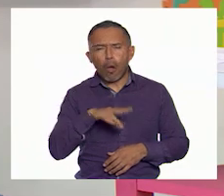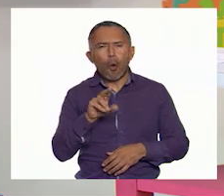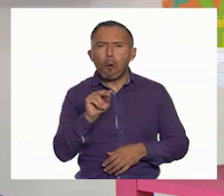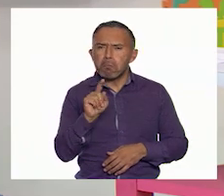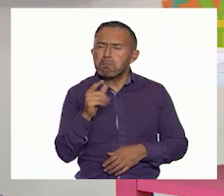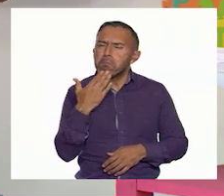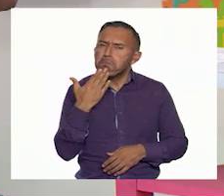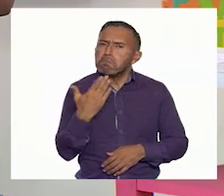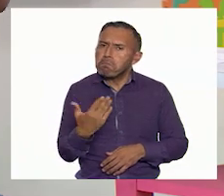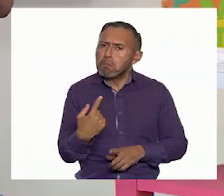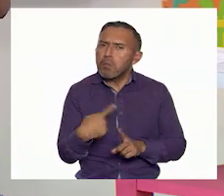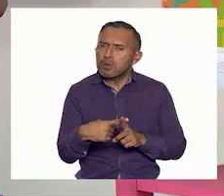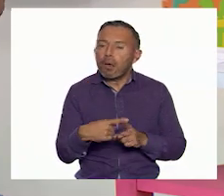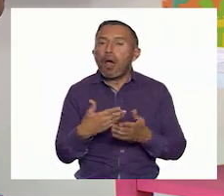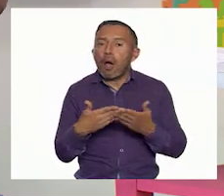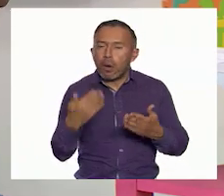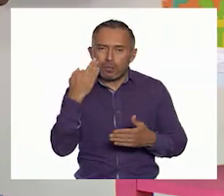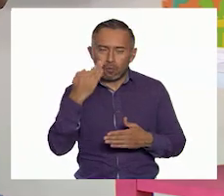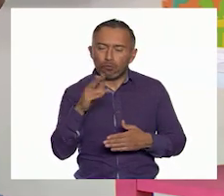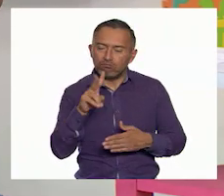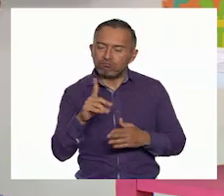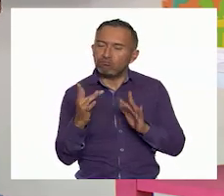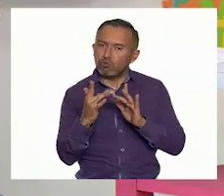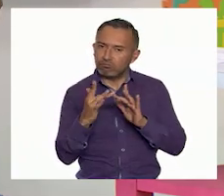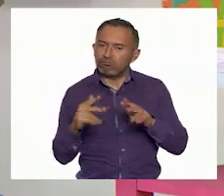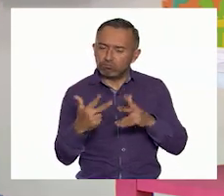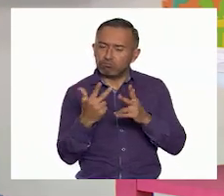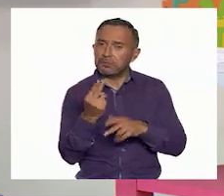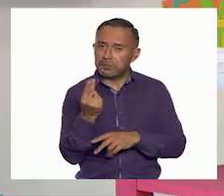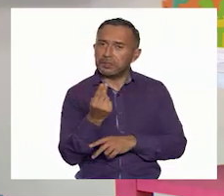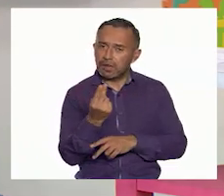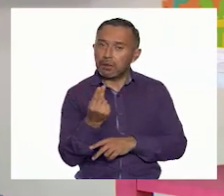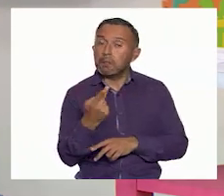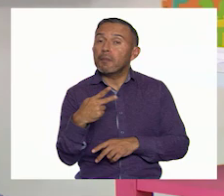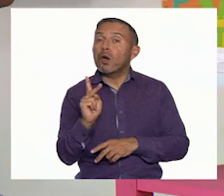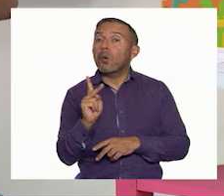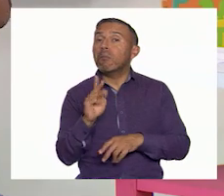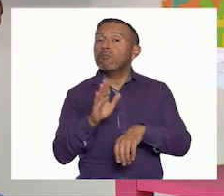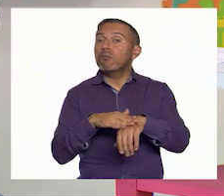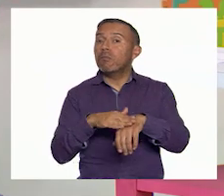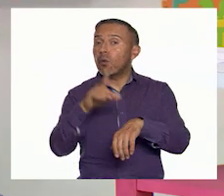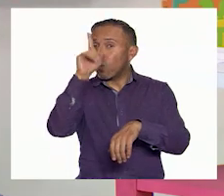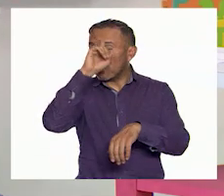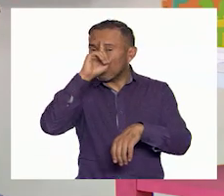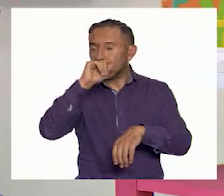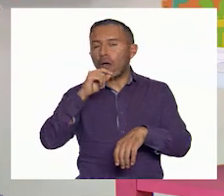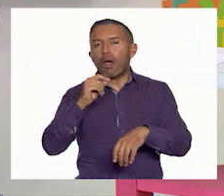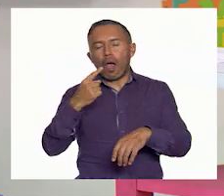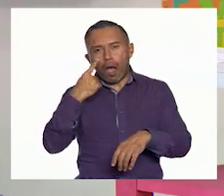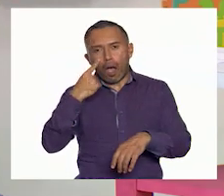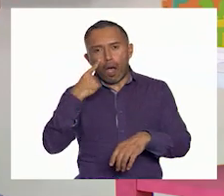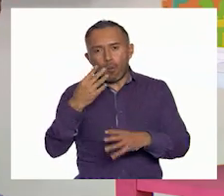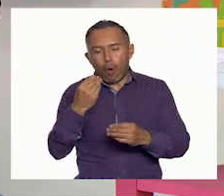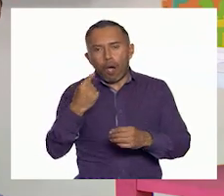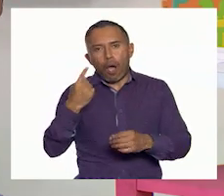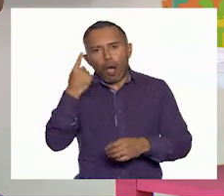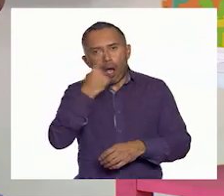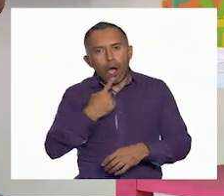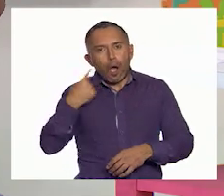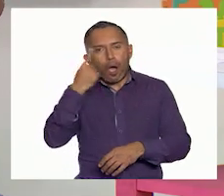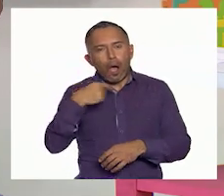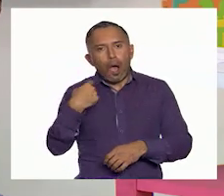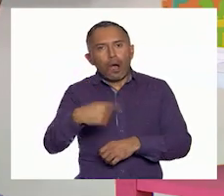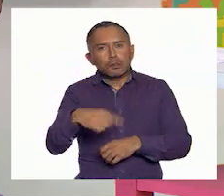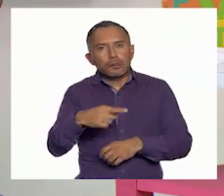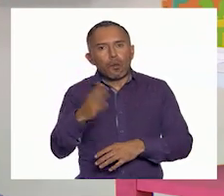una época en donde es necesaria. Aquí lo importante es que no abusemos y la usemos con moderación y le saquemos